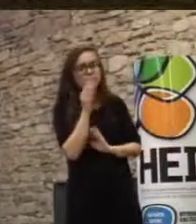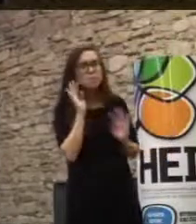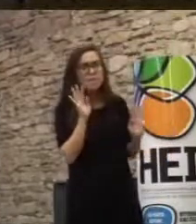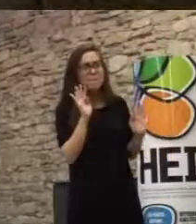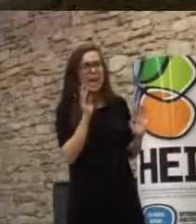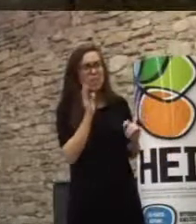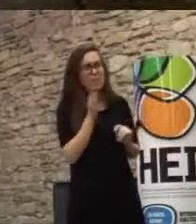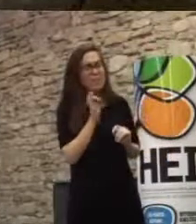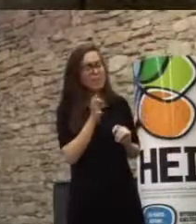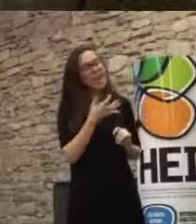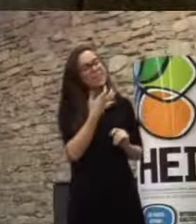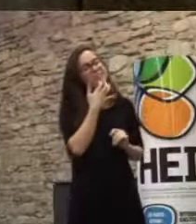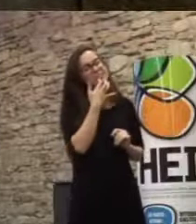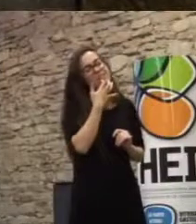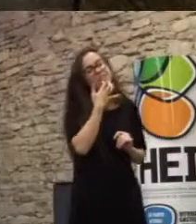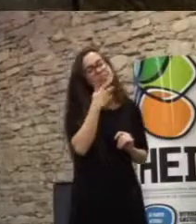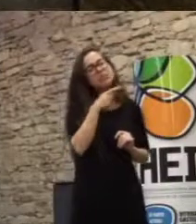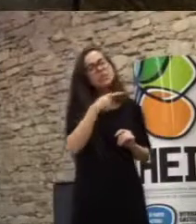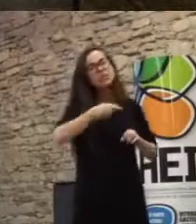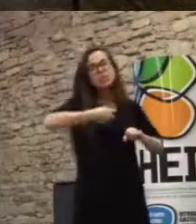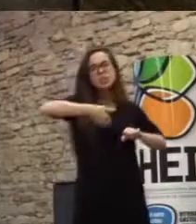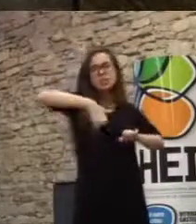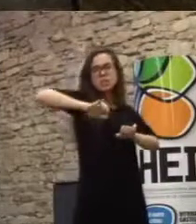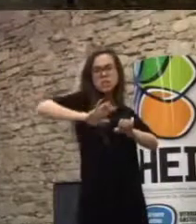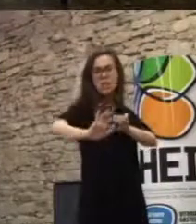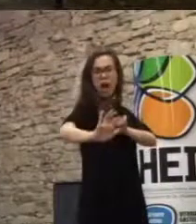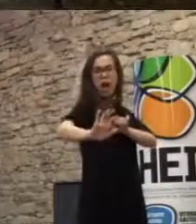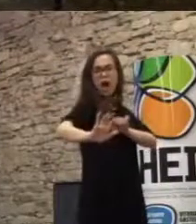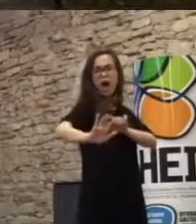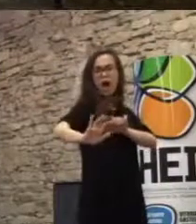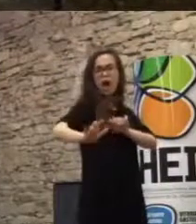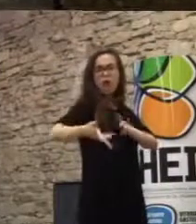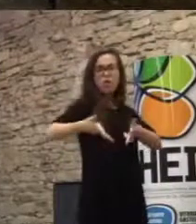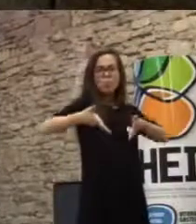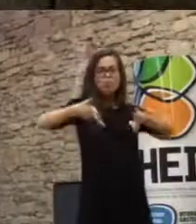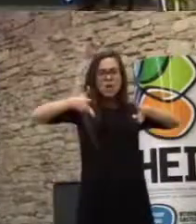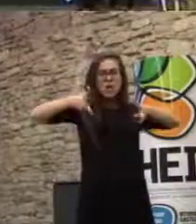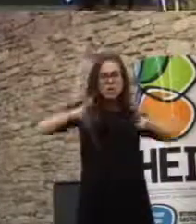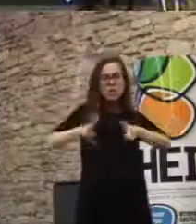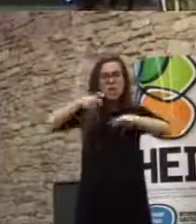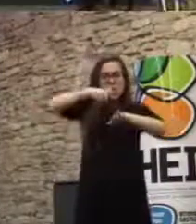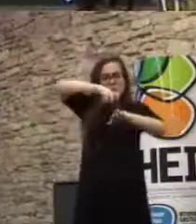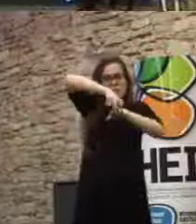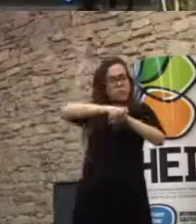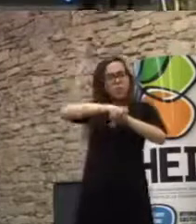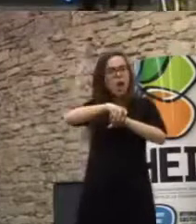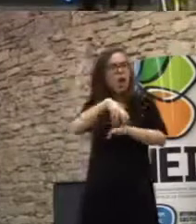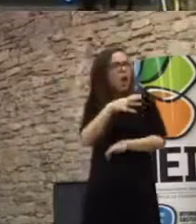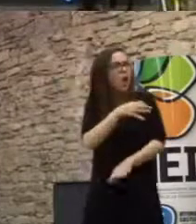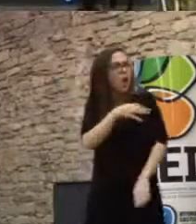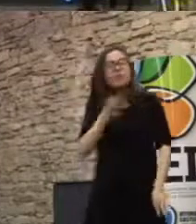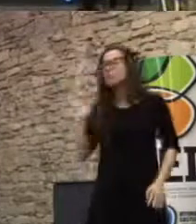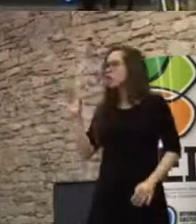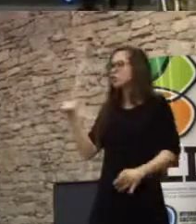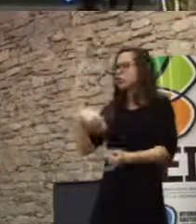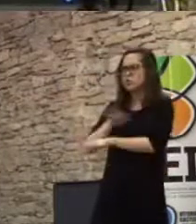verdad cuando tú ferrari es como que la siento te engulle bueno tengo 7 cometido es impresionante no pero primero fíjense